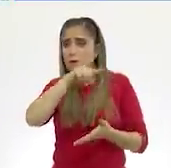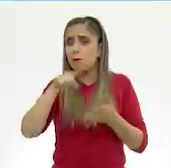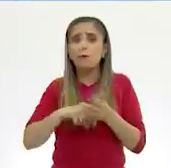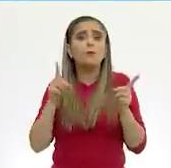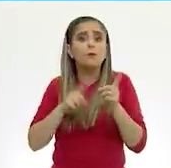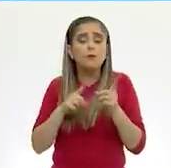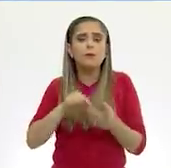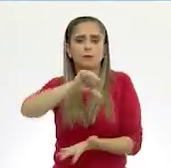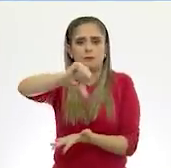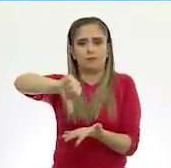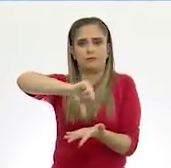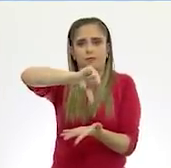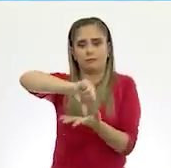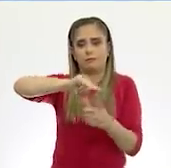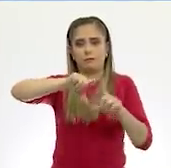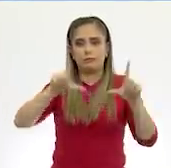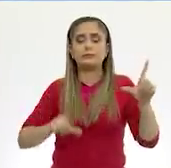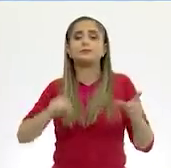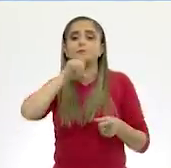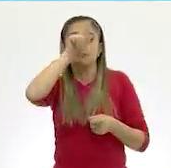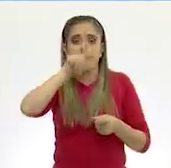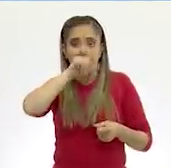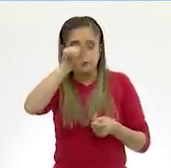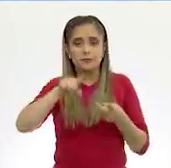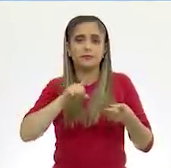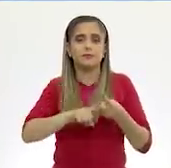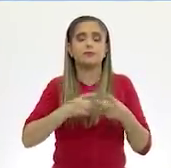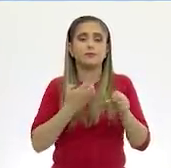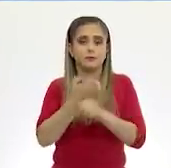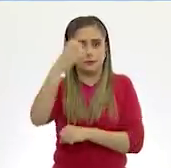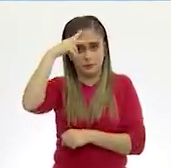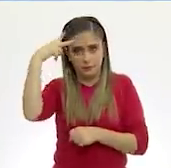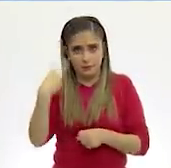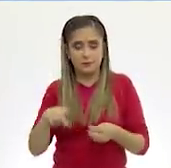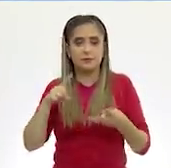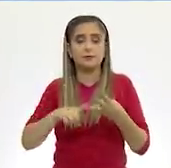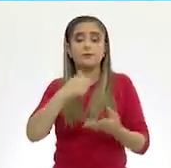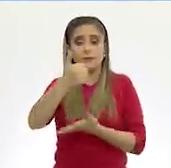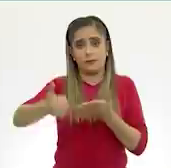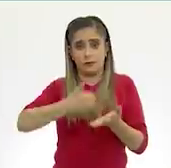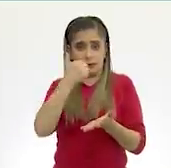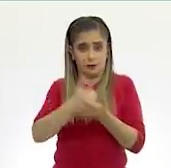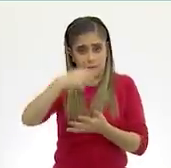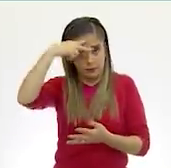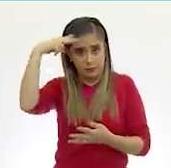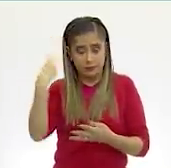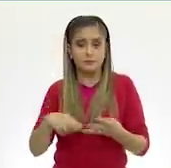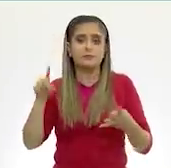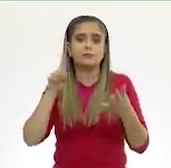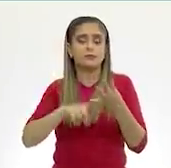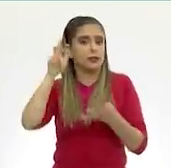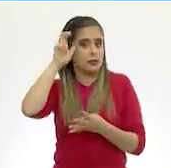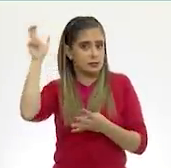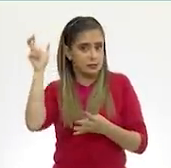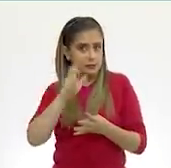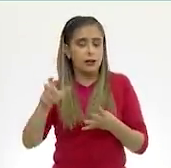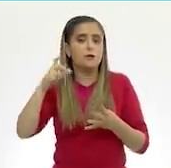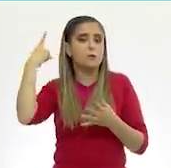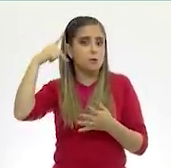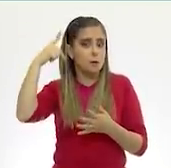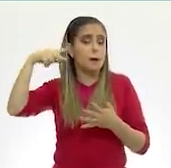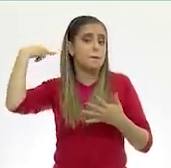de México, en los estados de Jalisco, Estado de México, Ciudad de México, Hidalgo, Puebla y